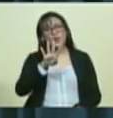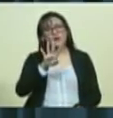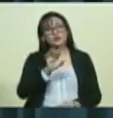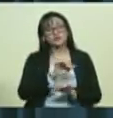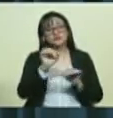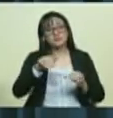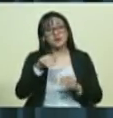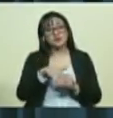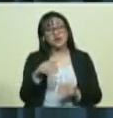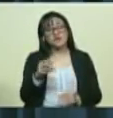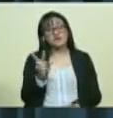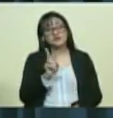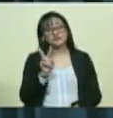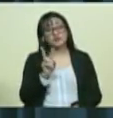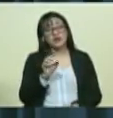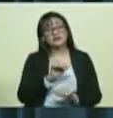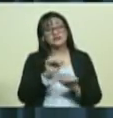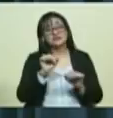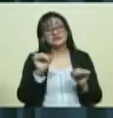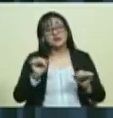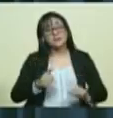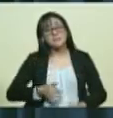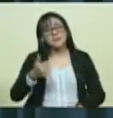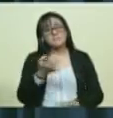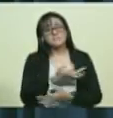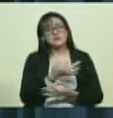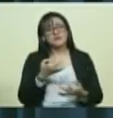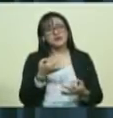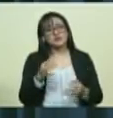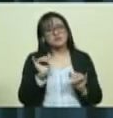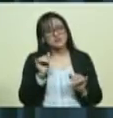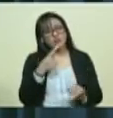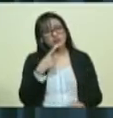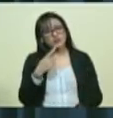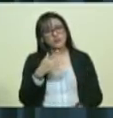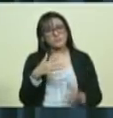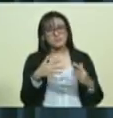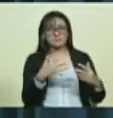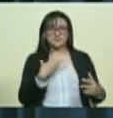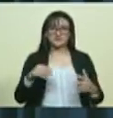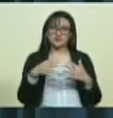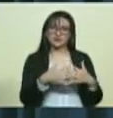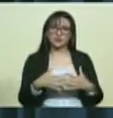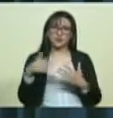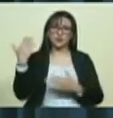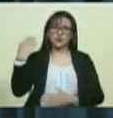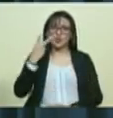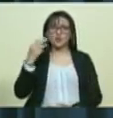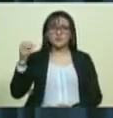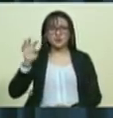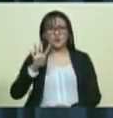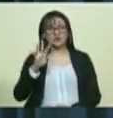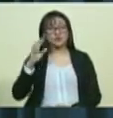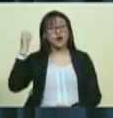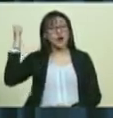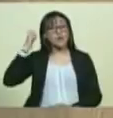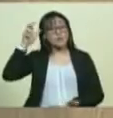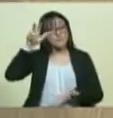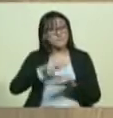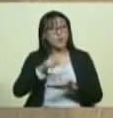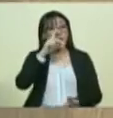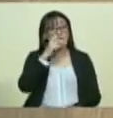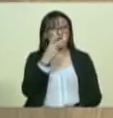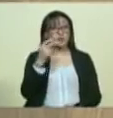sistema electoral venezolano era el sistema más perfecto fueron sus palabras textuales del mundo entero la unión europea- certificó en el año